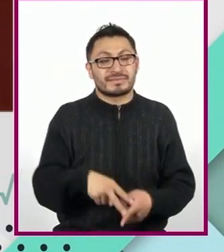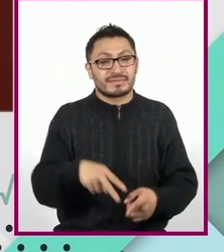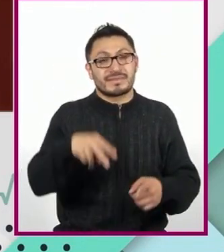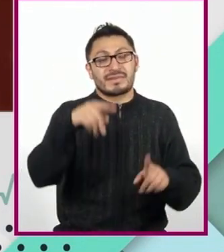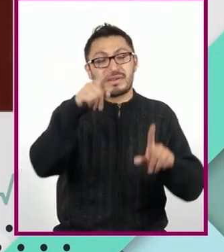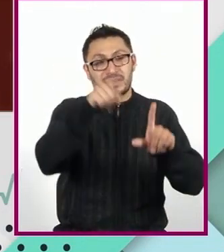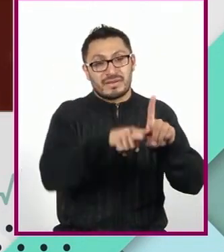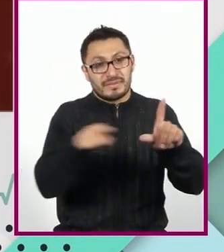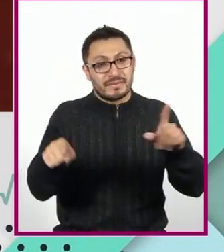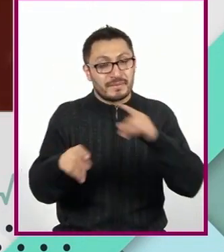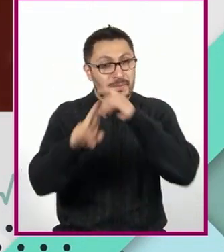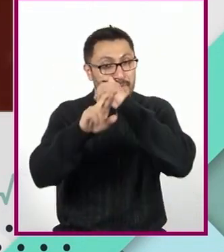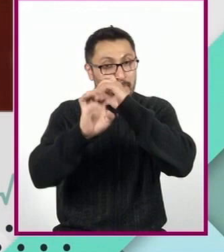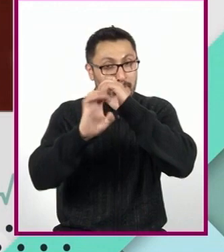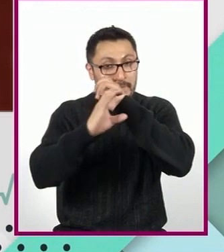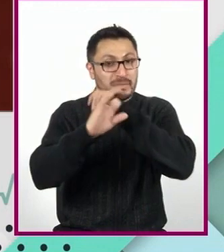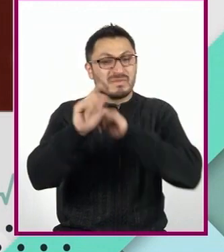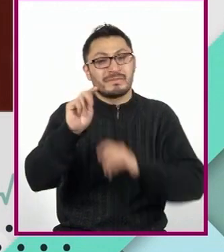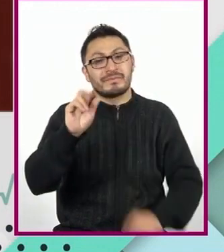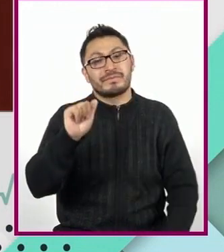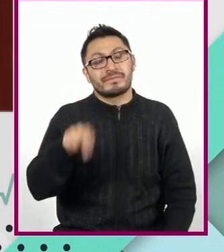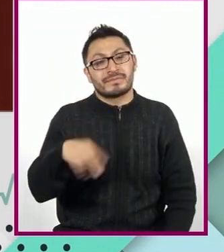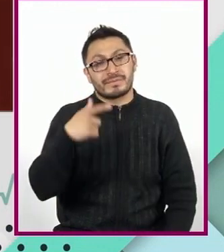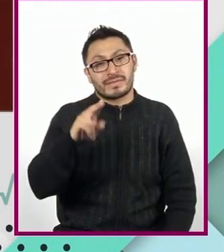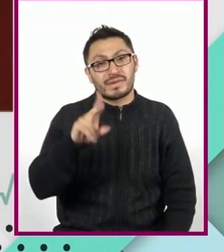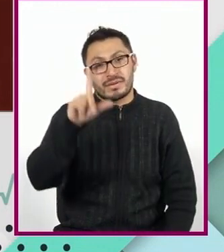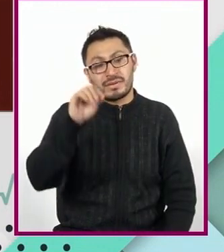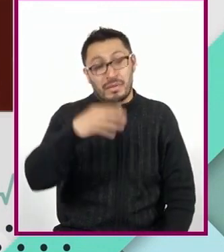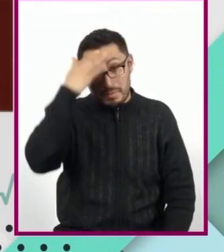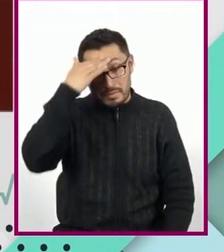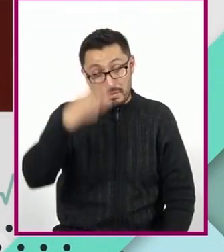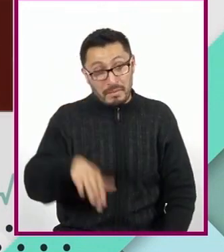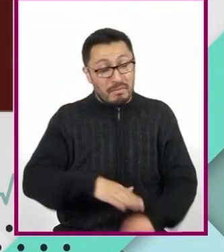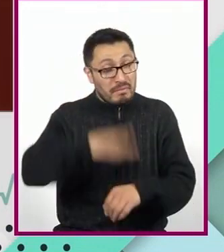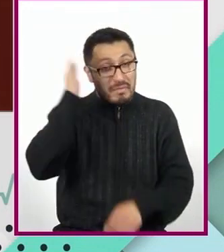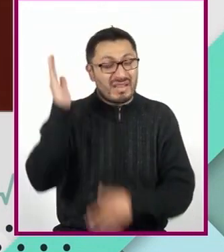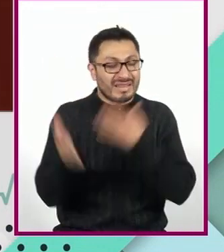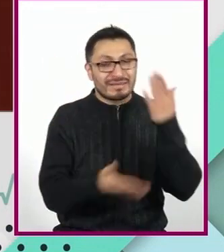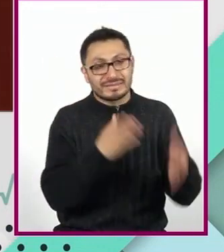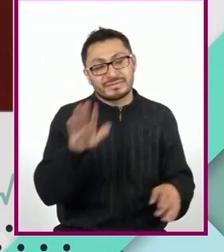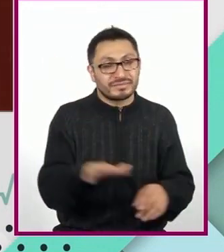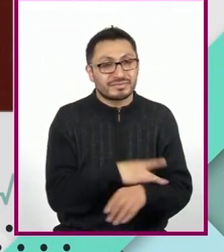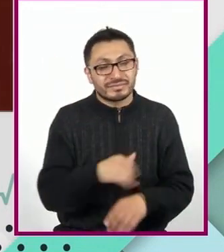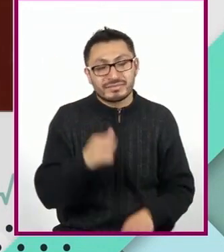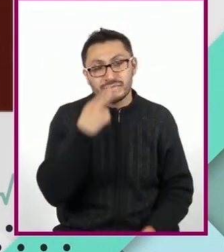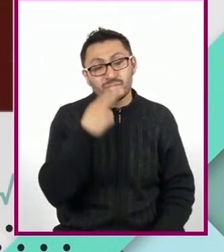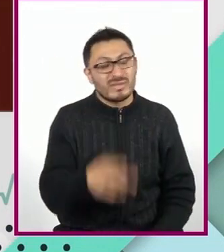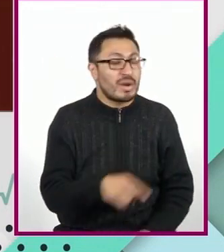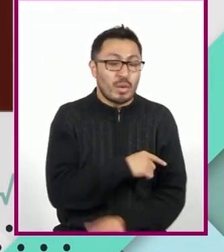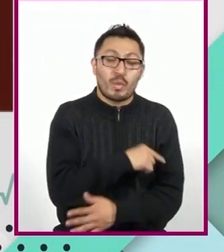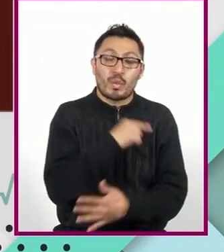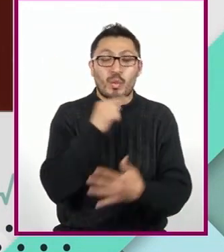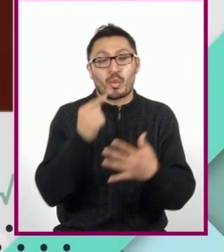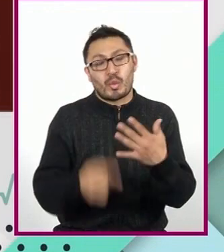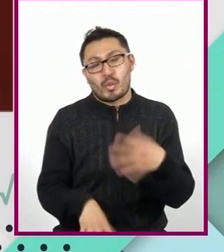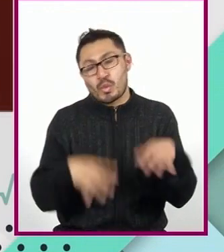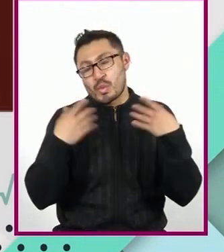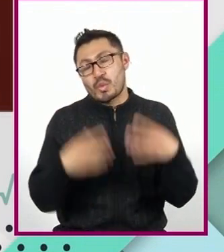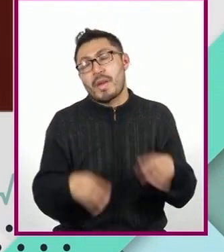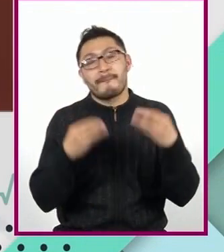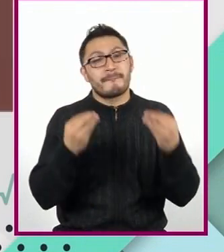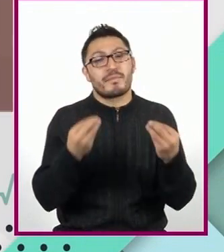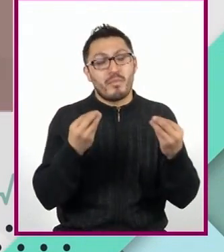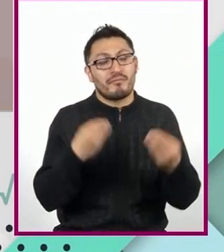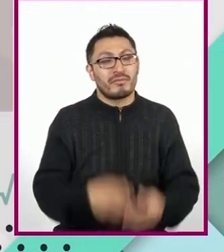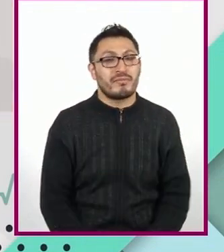rectángulo. Este es uno de los triángulos más estudiados, ya que las aplicaciones de este son demasiadas como para enlistarlas en